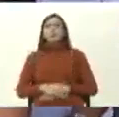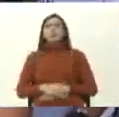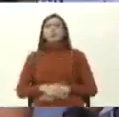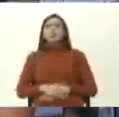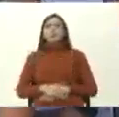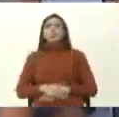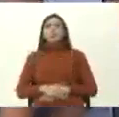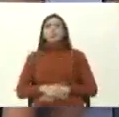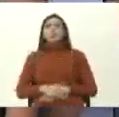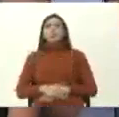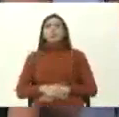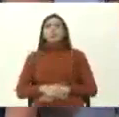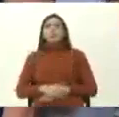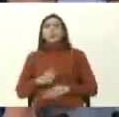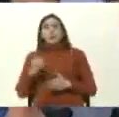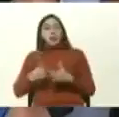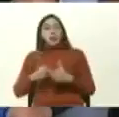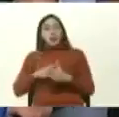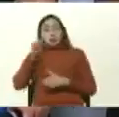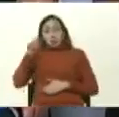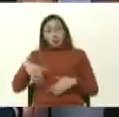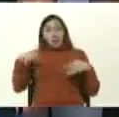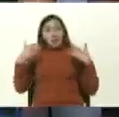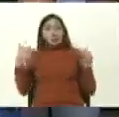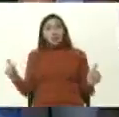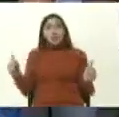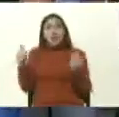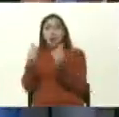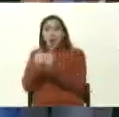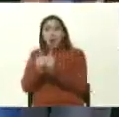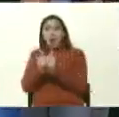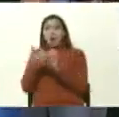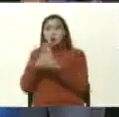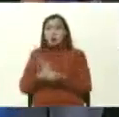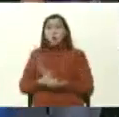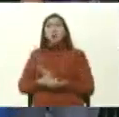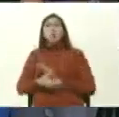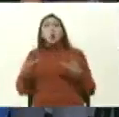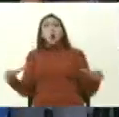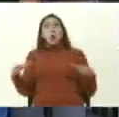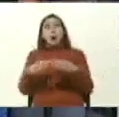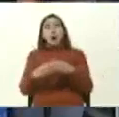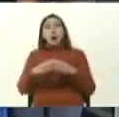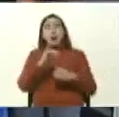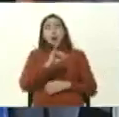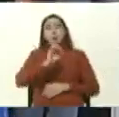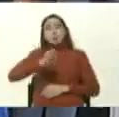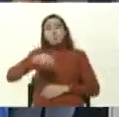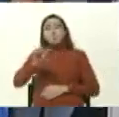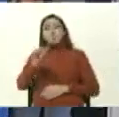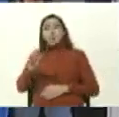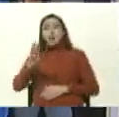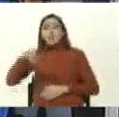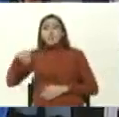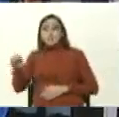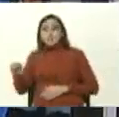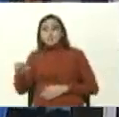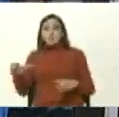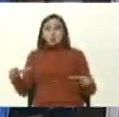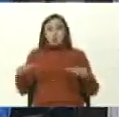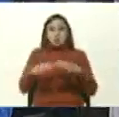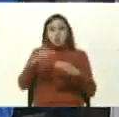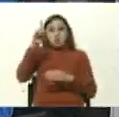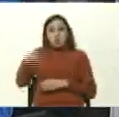es, vicepresidenta. Además, en esta jornada nos acompaña la gente del IPASME. Por acá nos acompaña la profesora Walquiria Zurita,